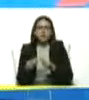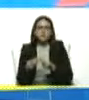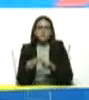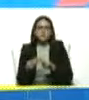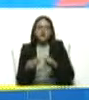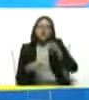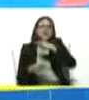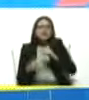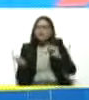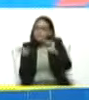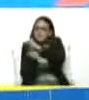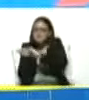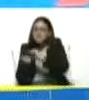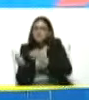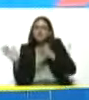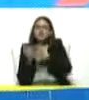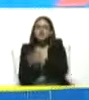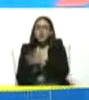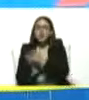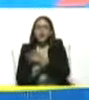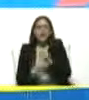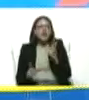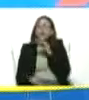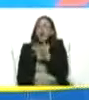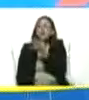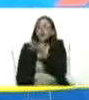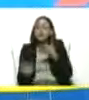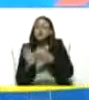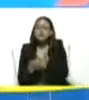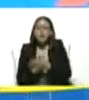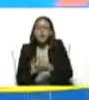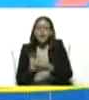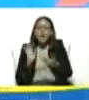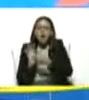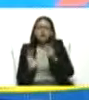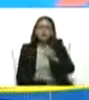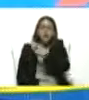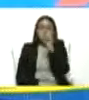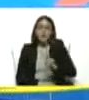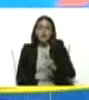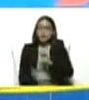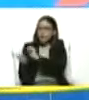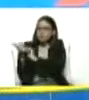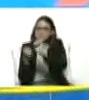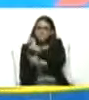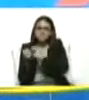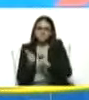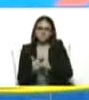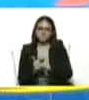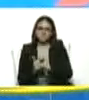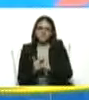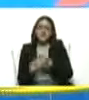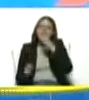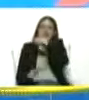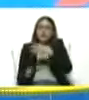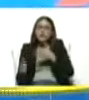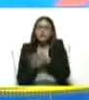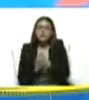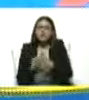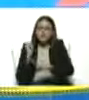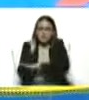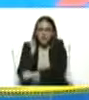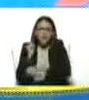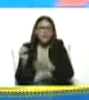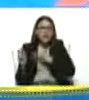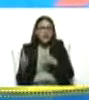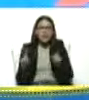Derribar la indolencia, el burocratismo y el Estado gestor corrupto y